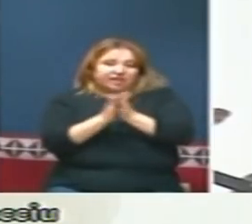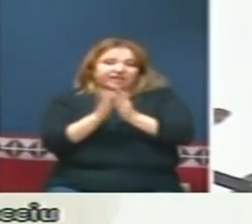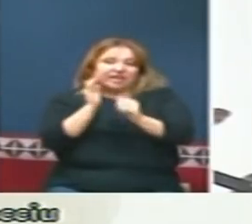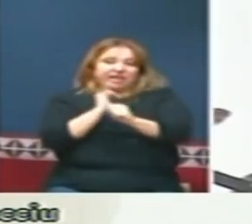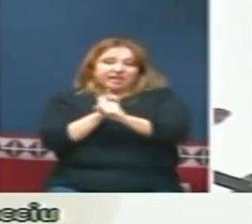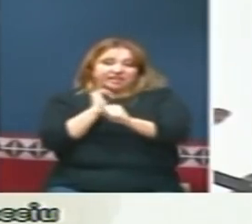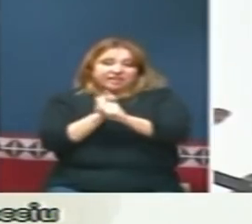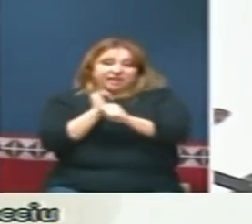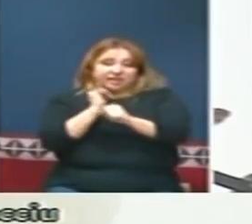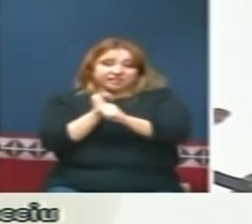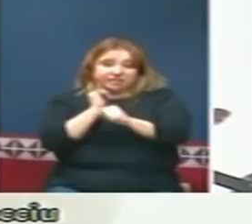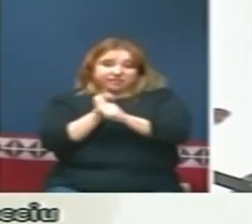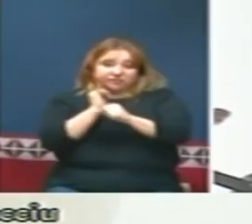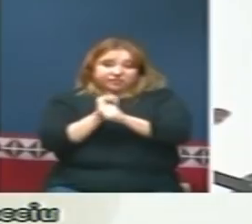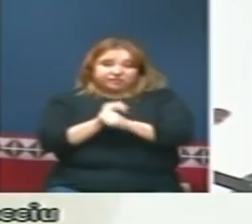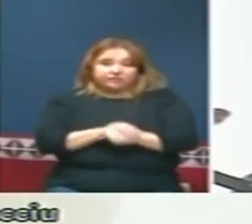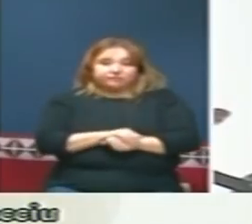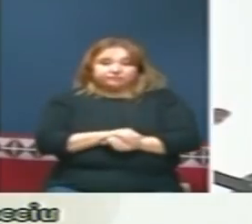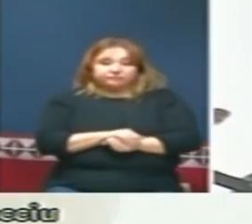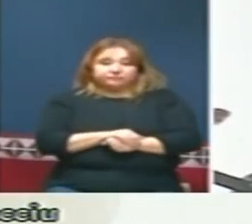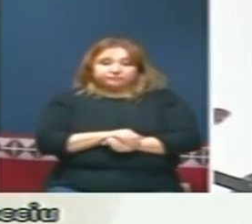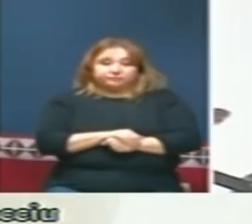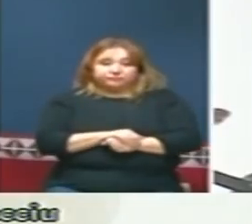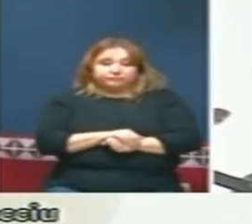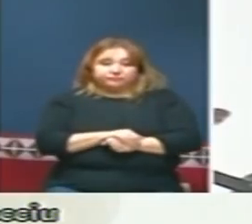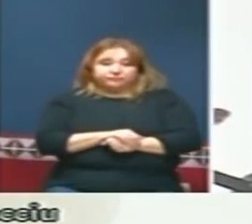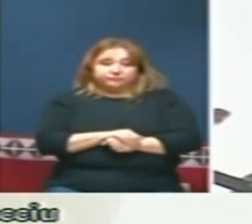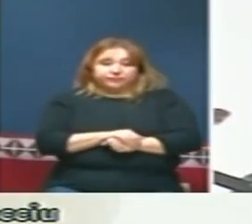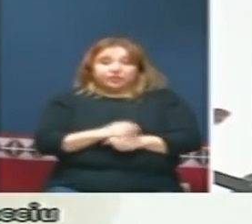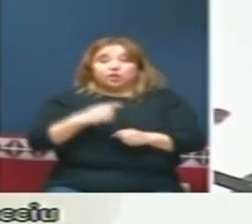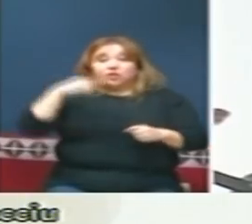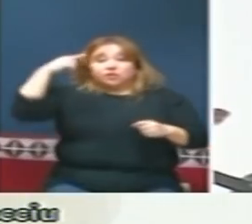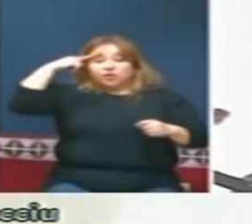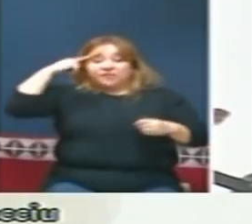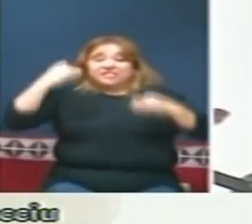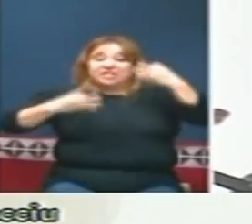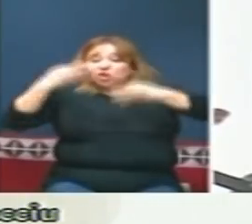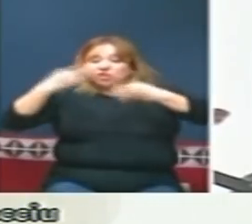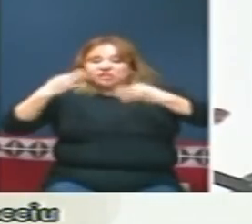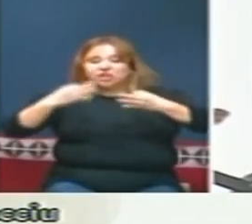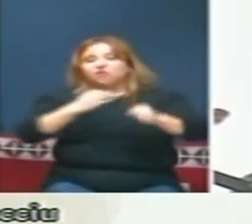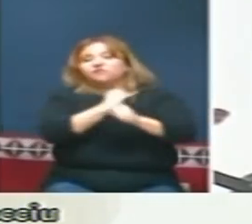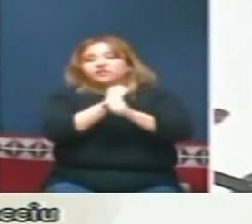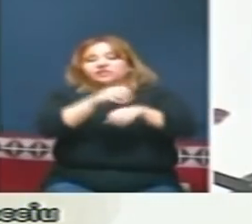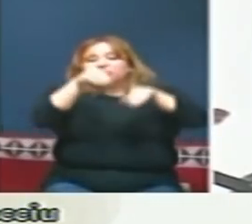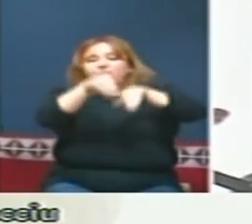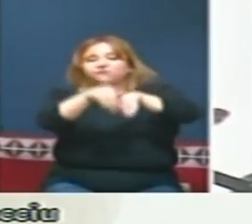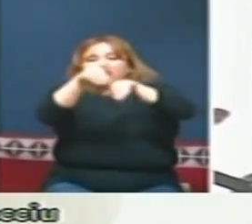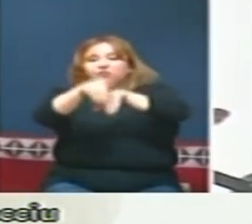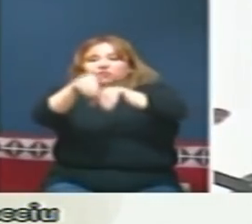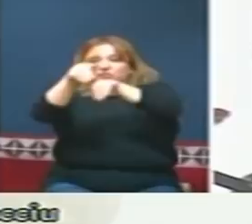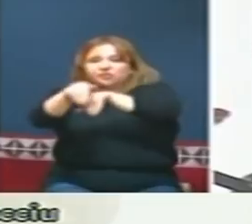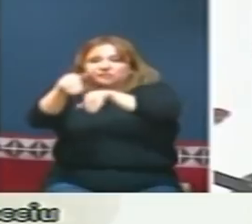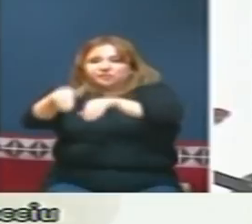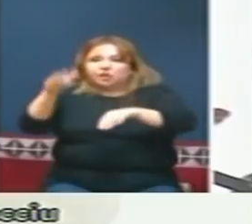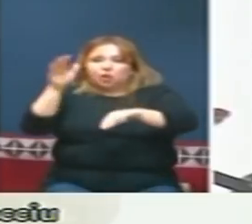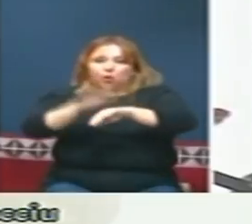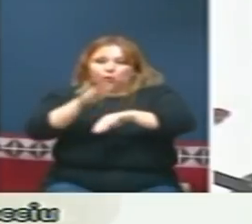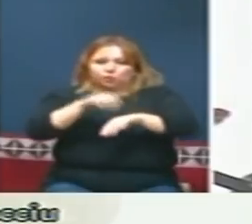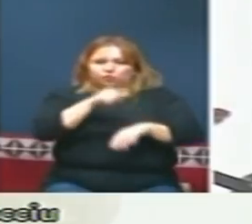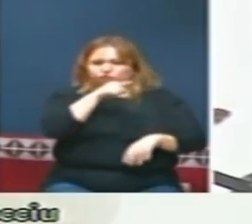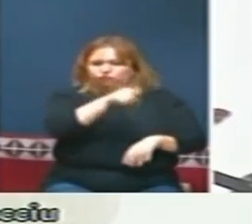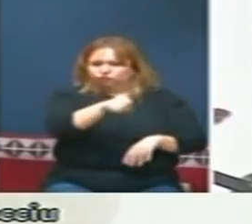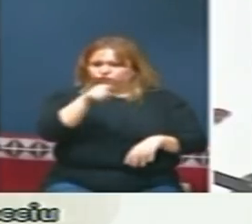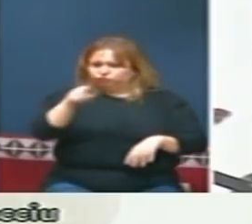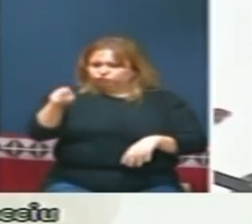Invitados por la fuerza a externalizar su fe solo en manifestaciones litúrgicas y de culto.